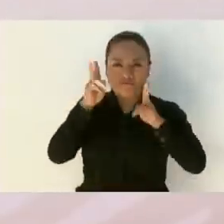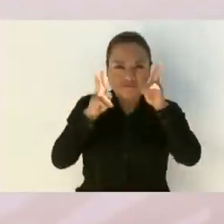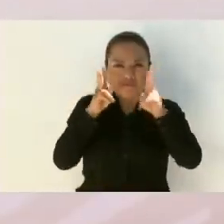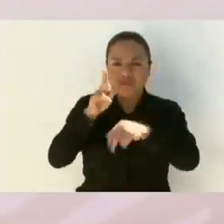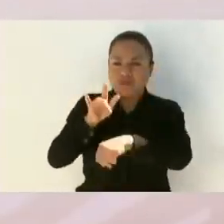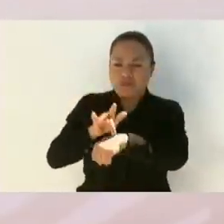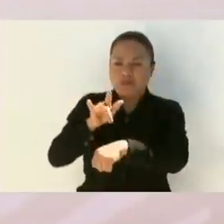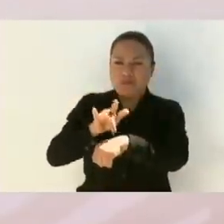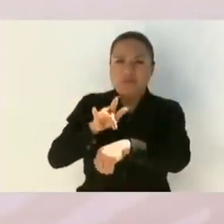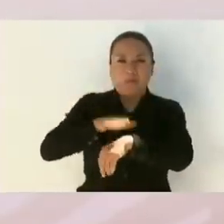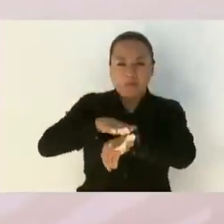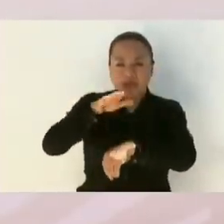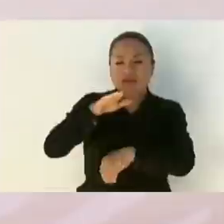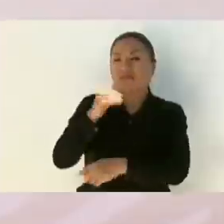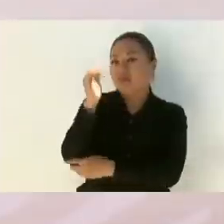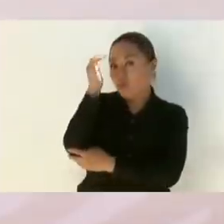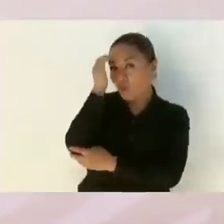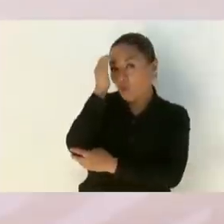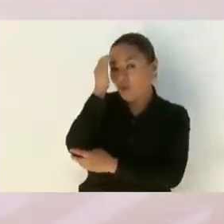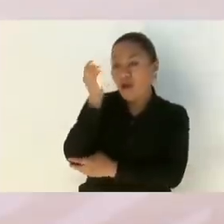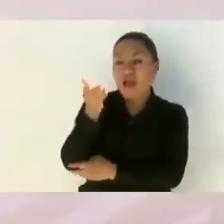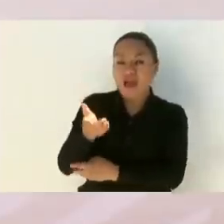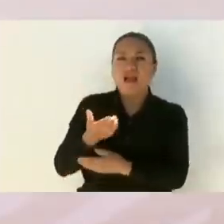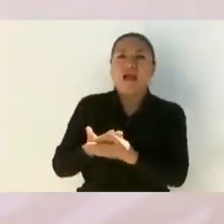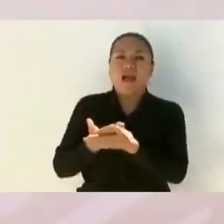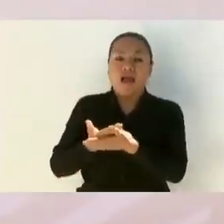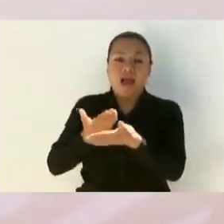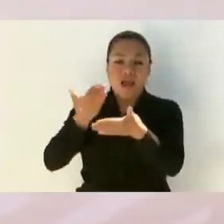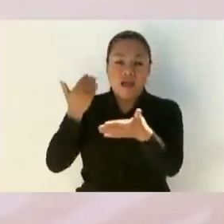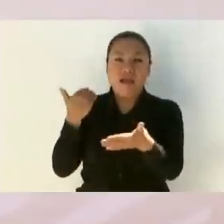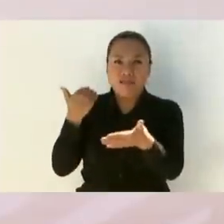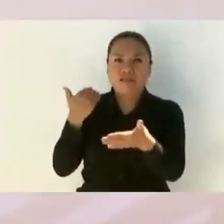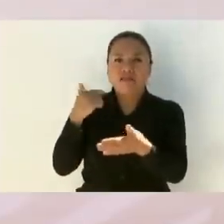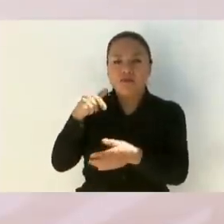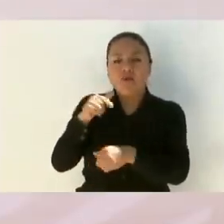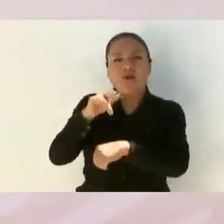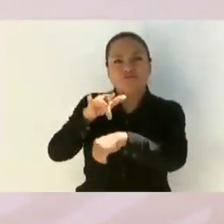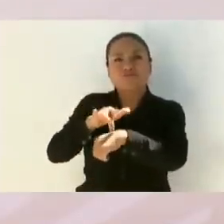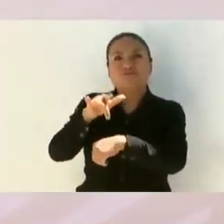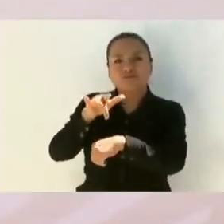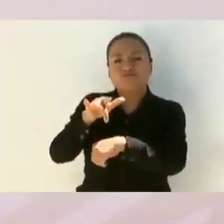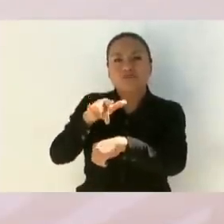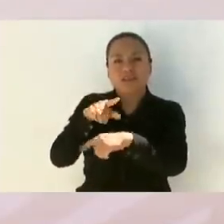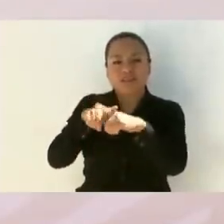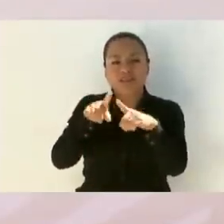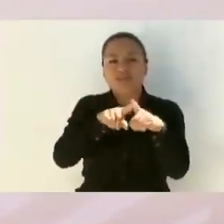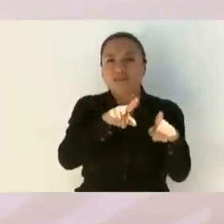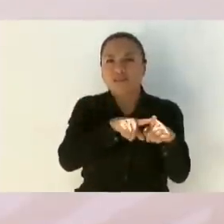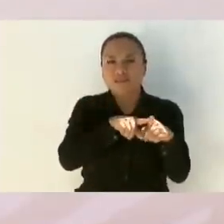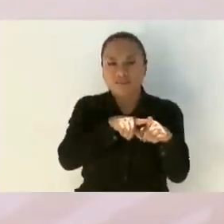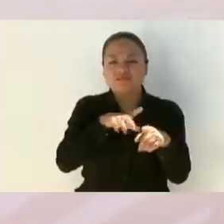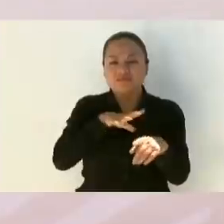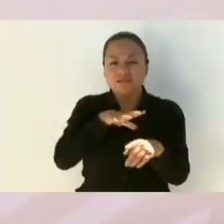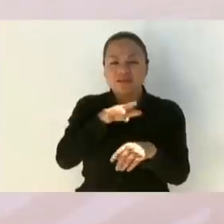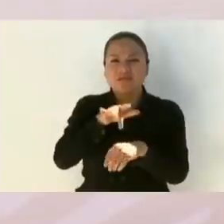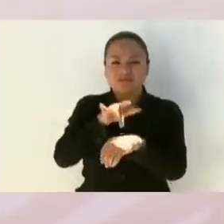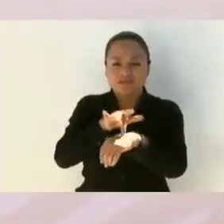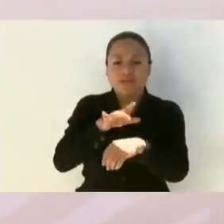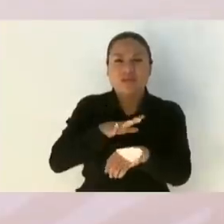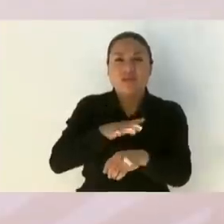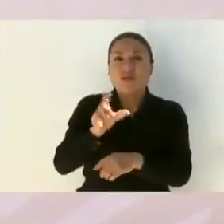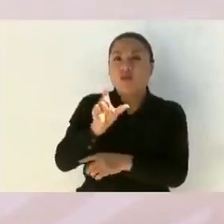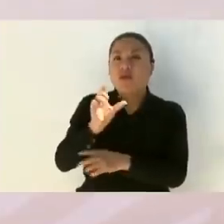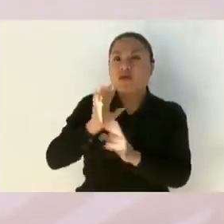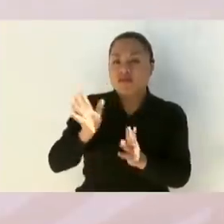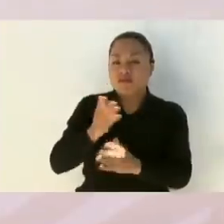conocí, antes de asumir el